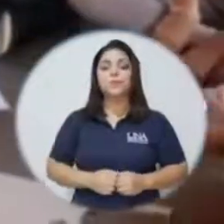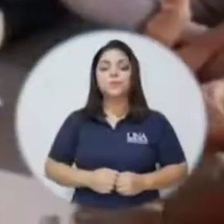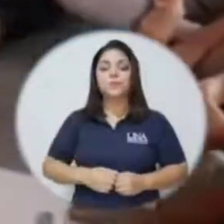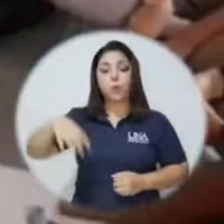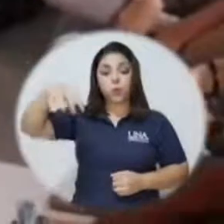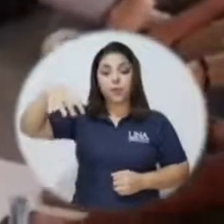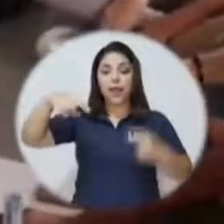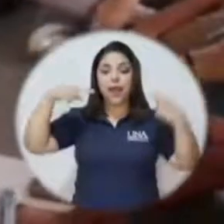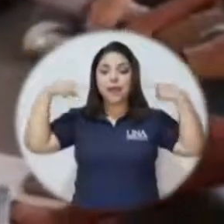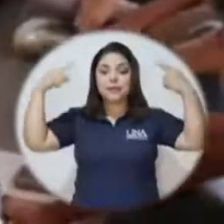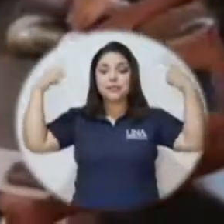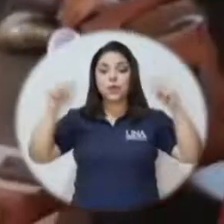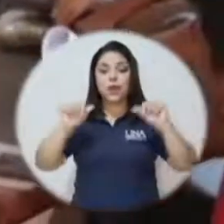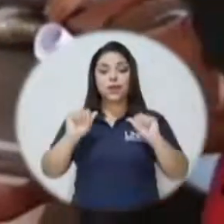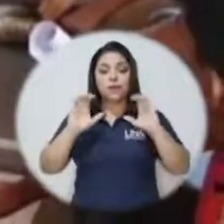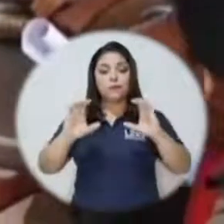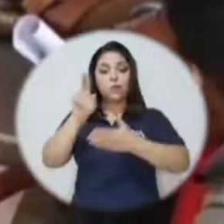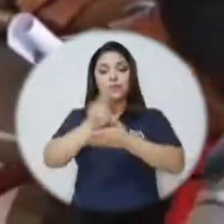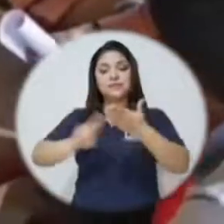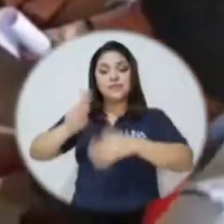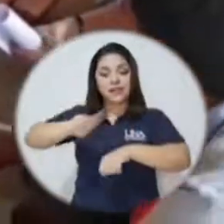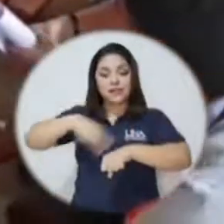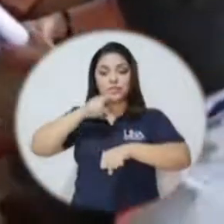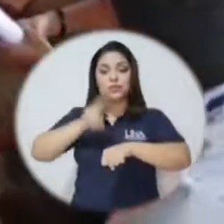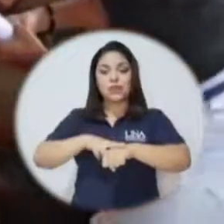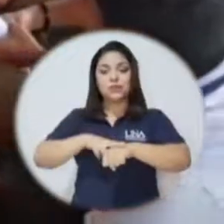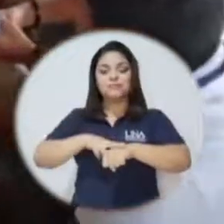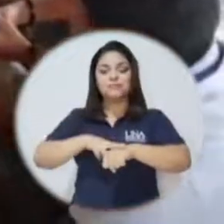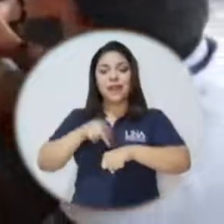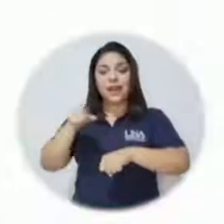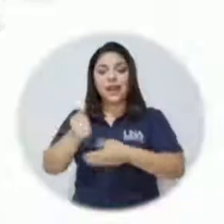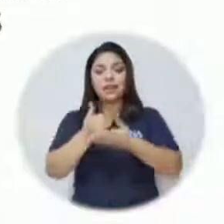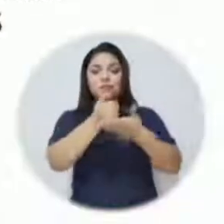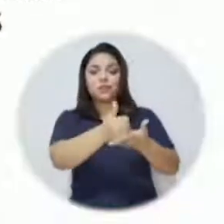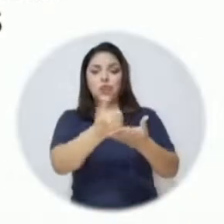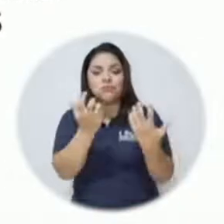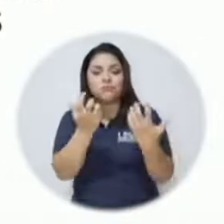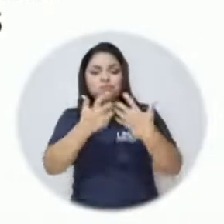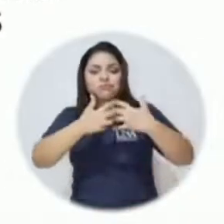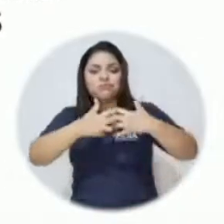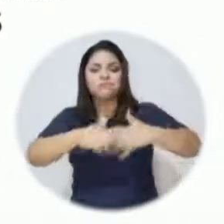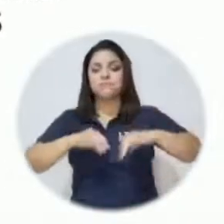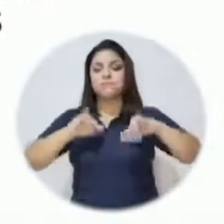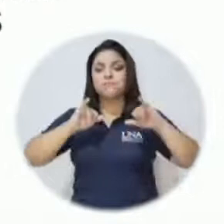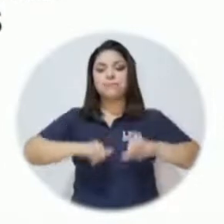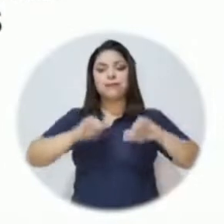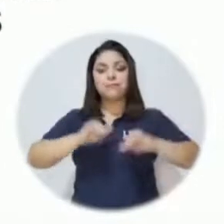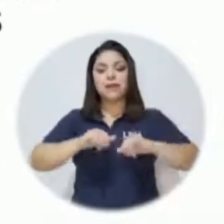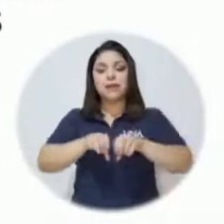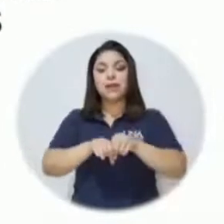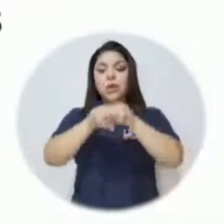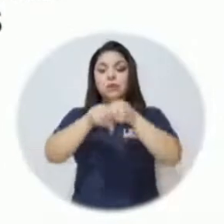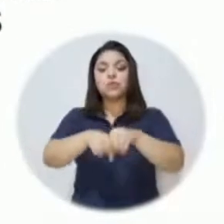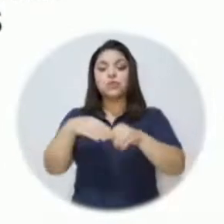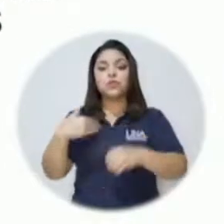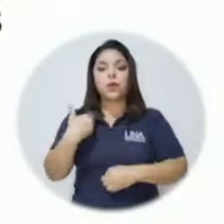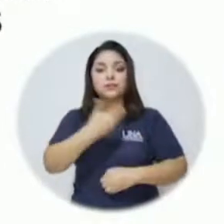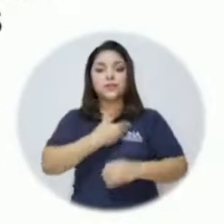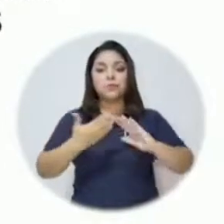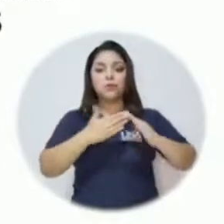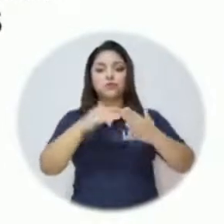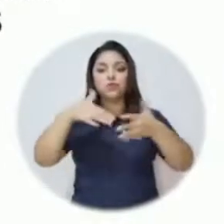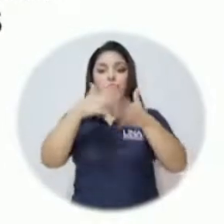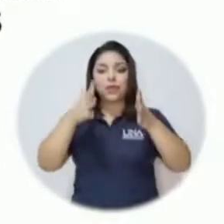2562-6765. En la Unidad de Éxito Académico de la Universidad Nacional favorecemos la adaptación, permanencia y graduación